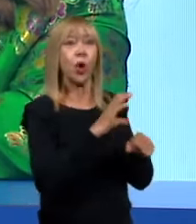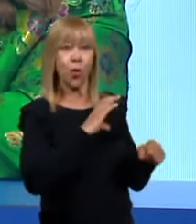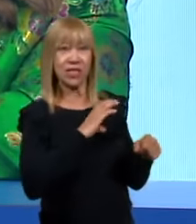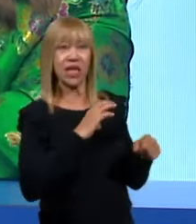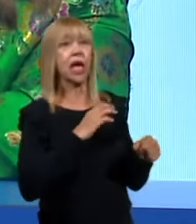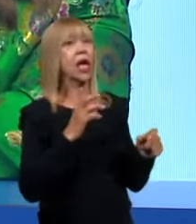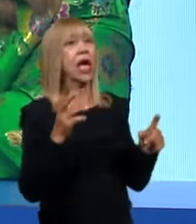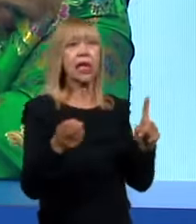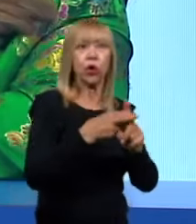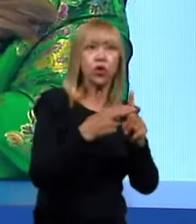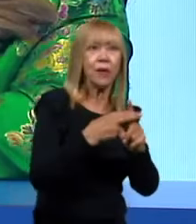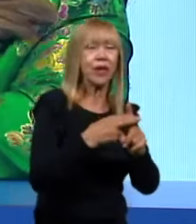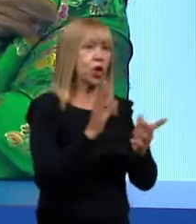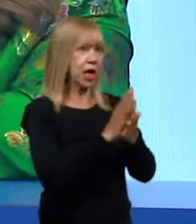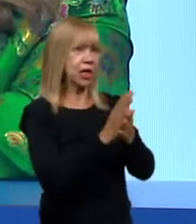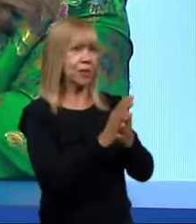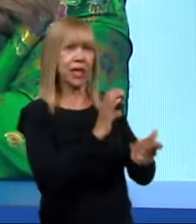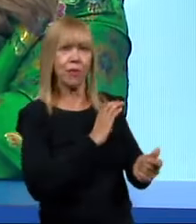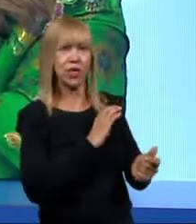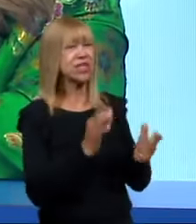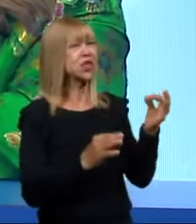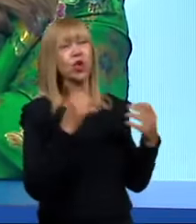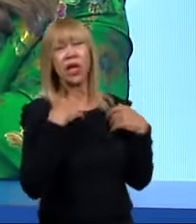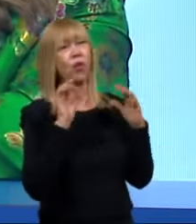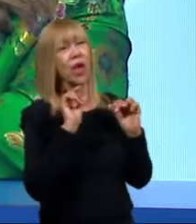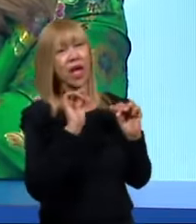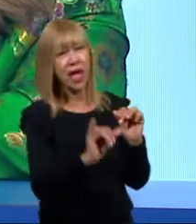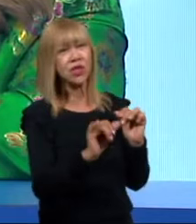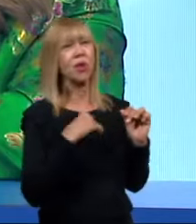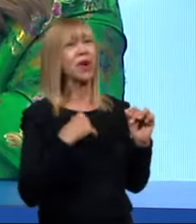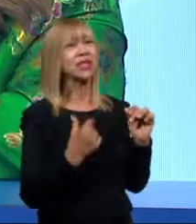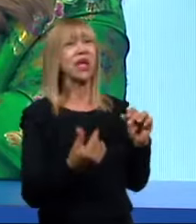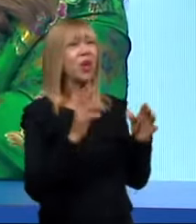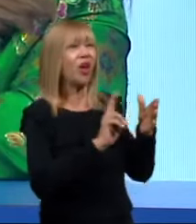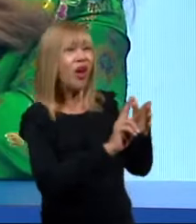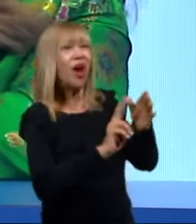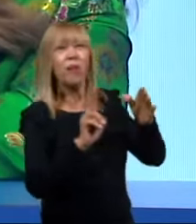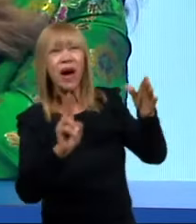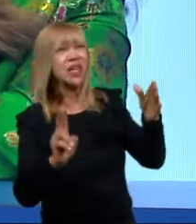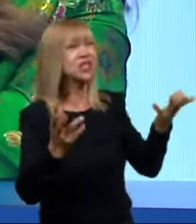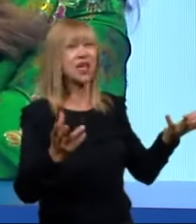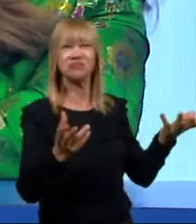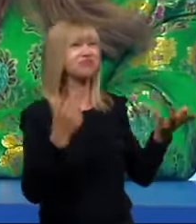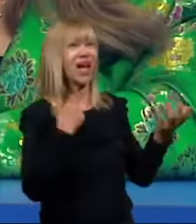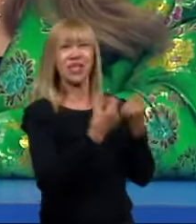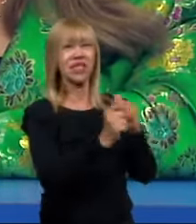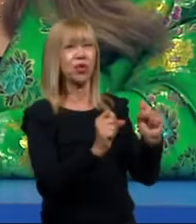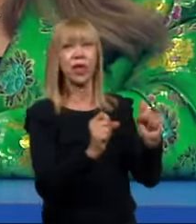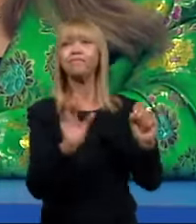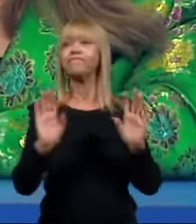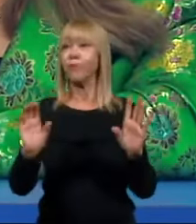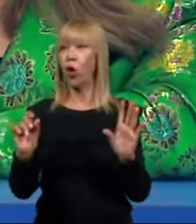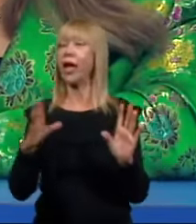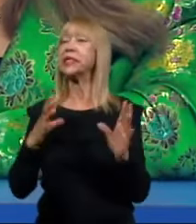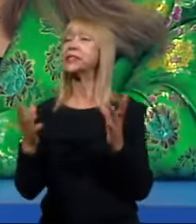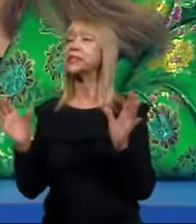el reclutamiento en la Academia de la Policía. Si no tenemos eso, vamos a seguir poniéndole parchos al componente de seguridad. Muy bien, cerramos el tema